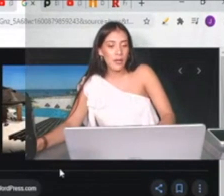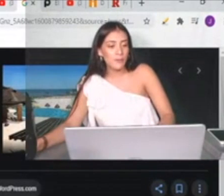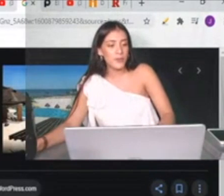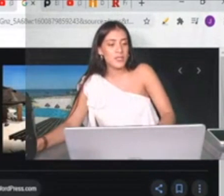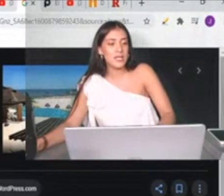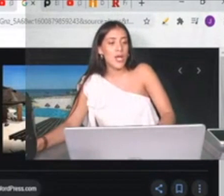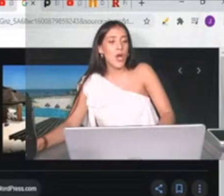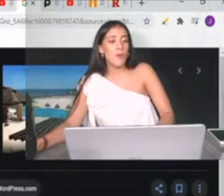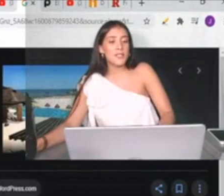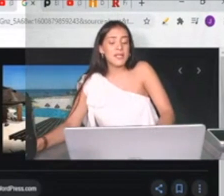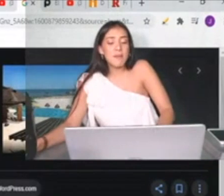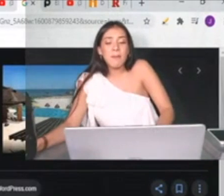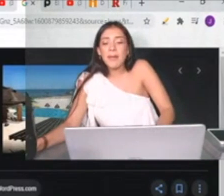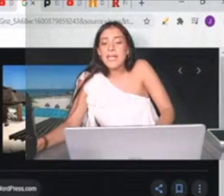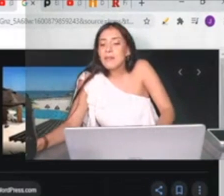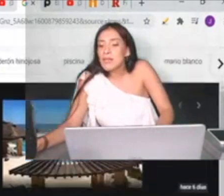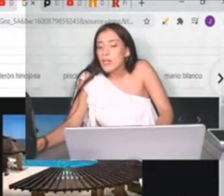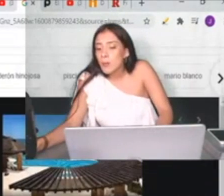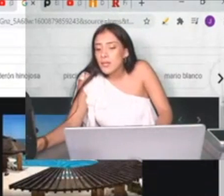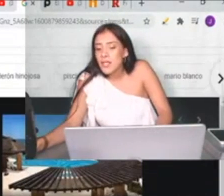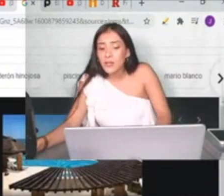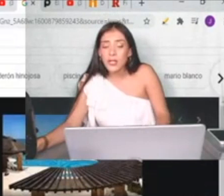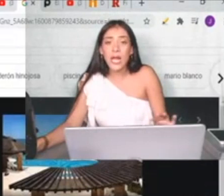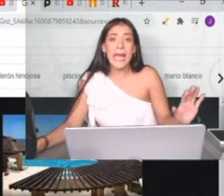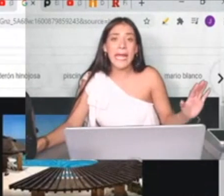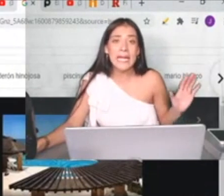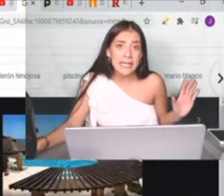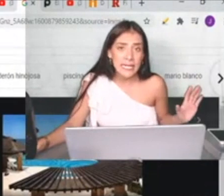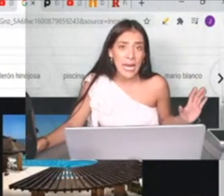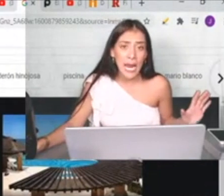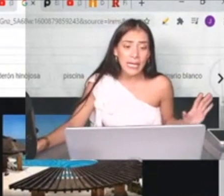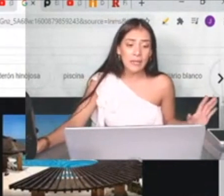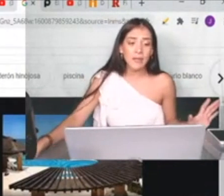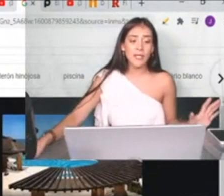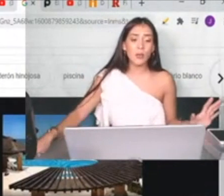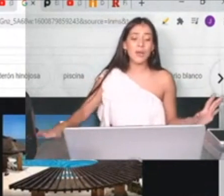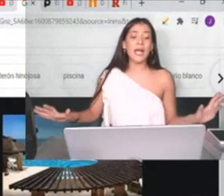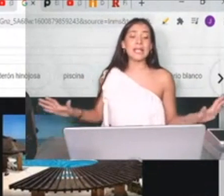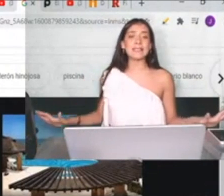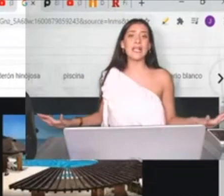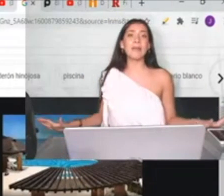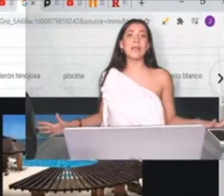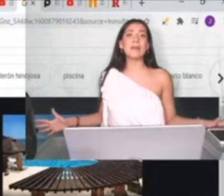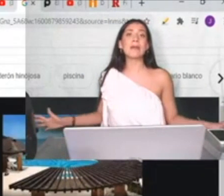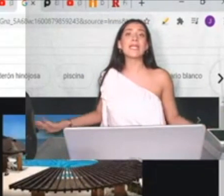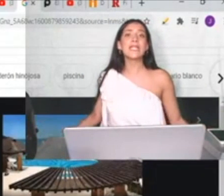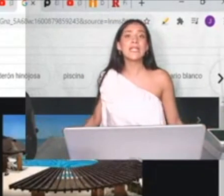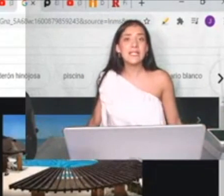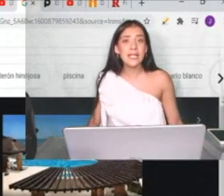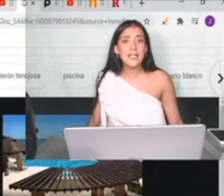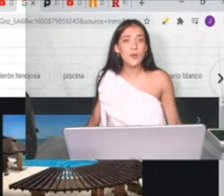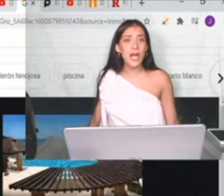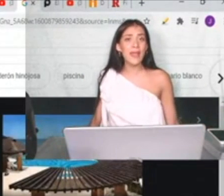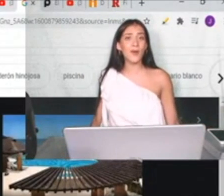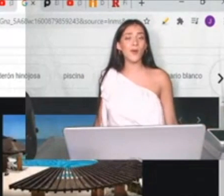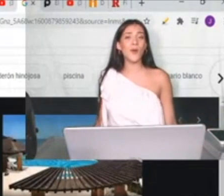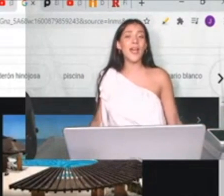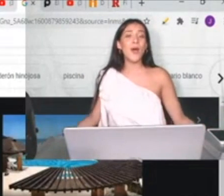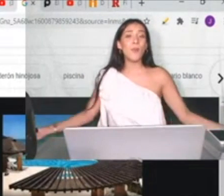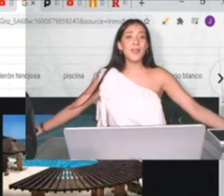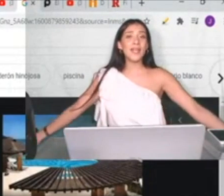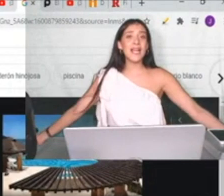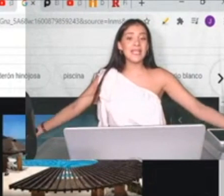López Obrador. Entonces, pues si me pedían mi recomendación, éntrenle a la rifa. Digo, una casita en la playa, imagínense qué chulada,